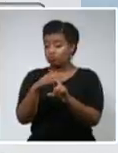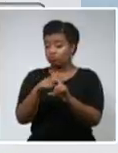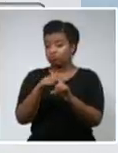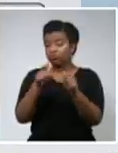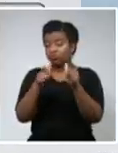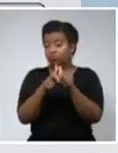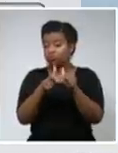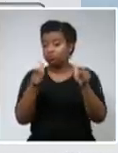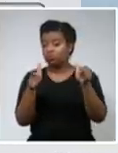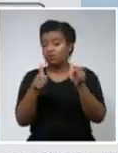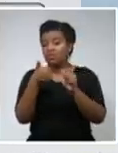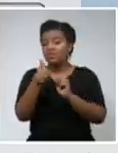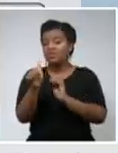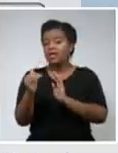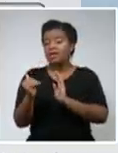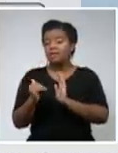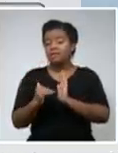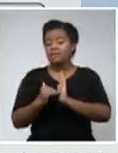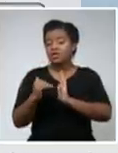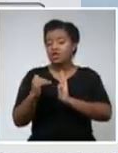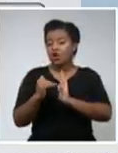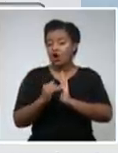a